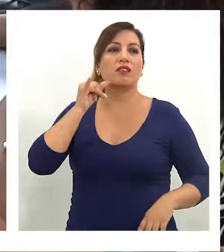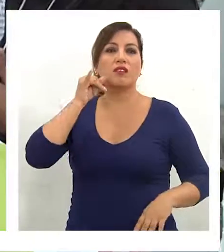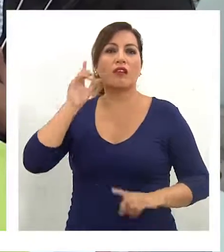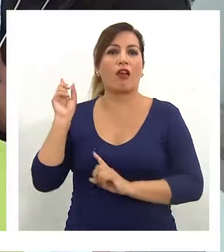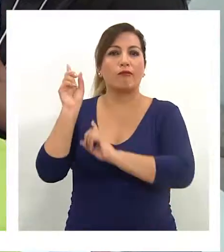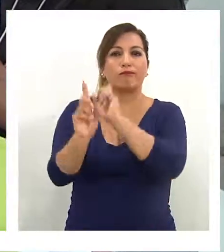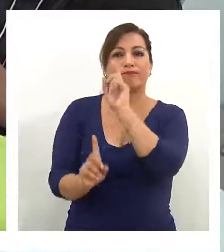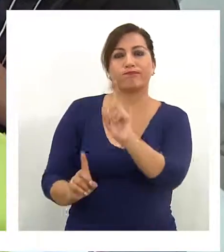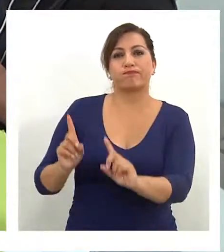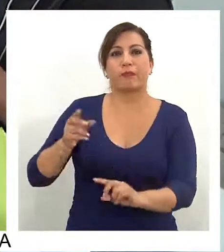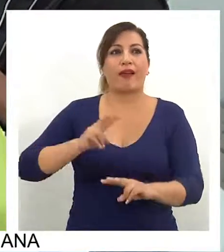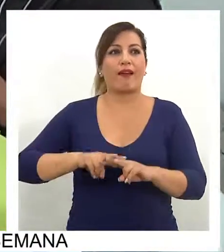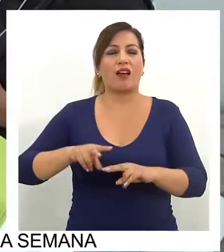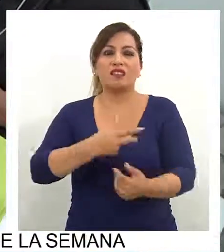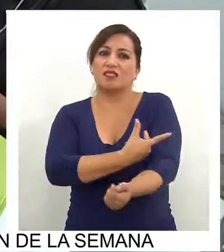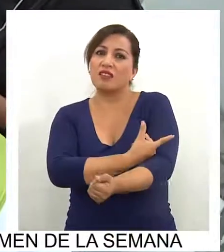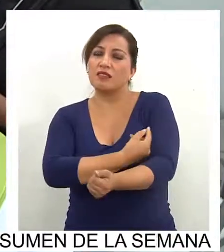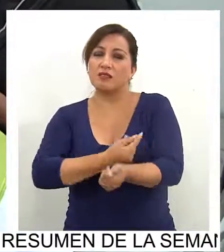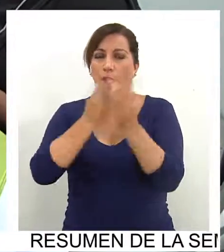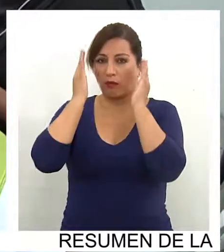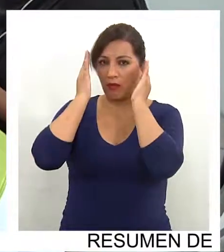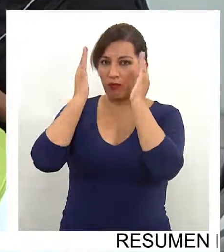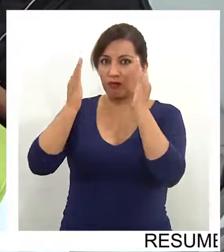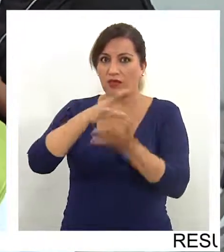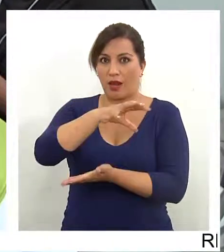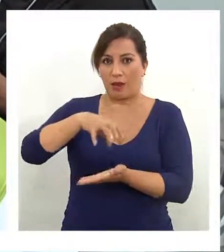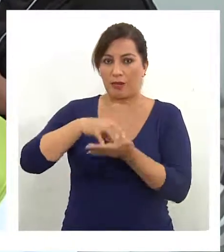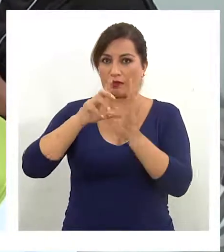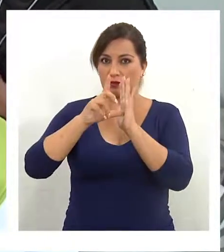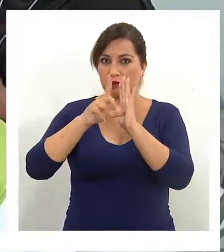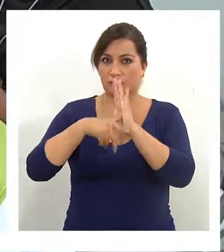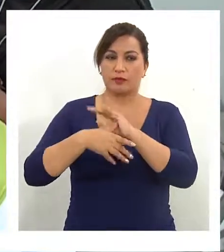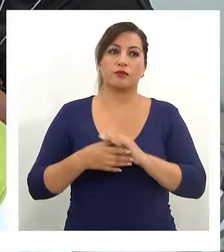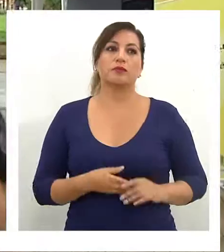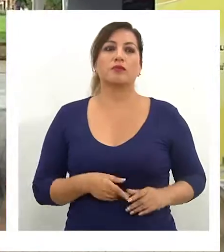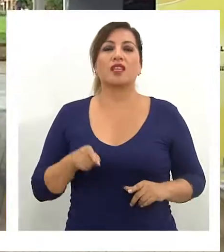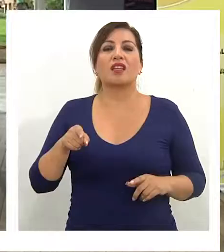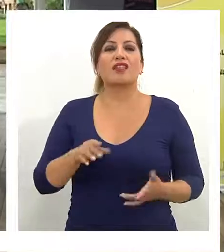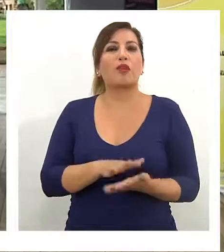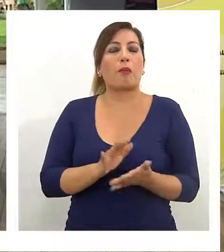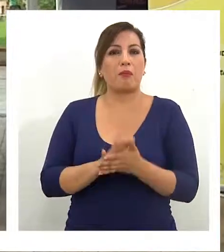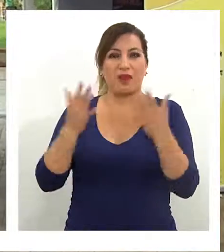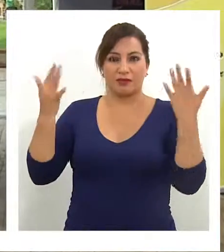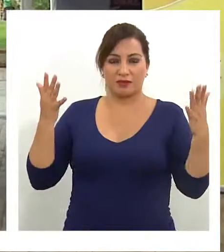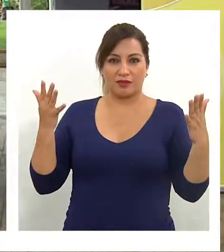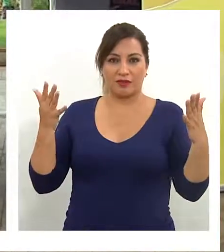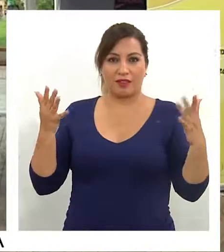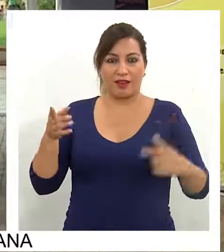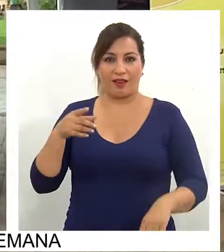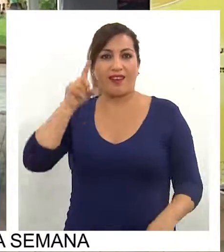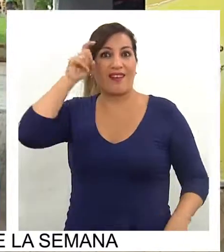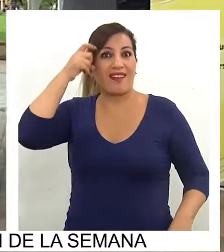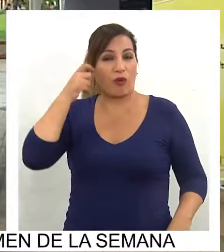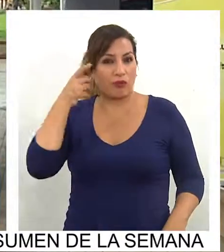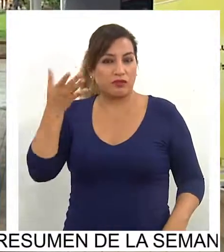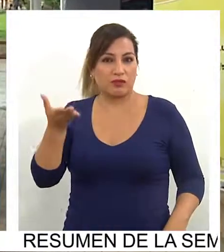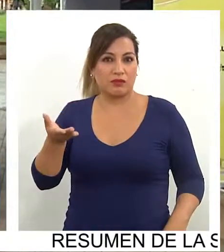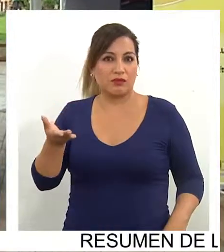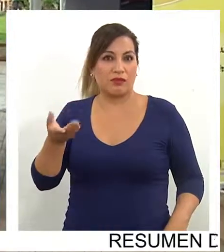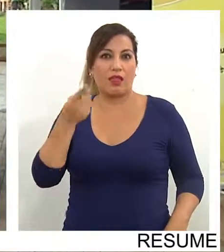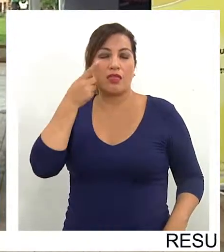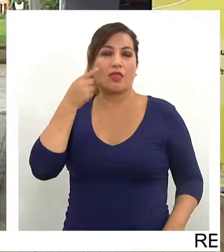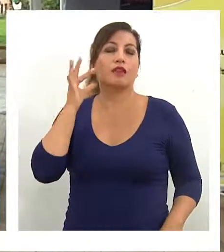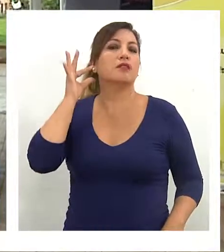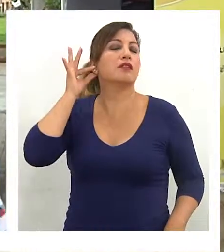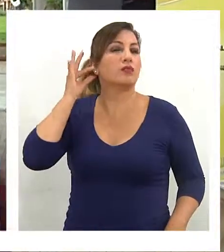ciudad estuvieron presentes realizando exámenes y atenciones en la Plaza Prat. Esto va en conmemoración, ¿cierto?, al Día Internacional de